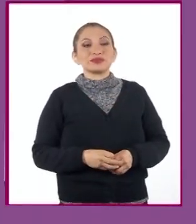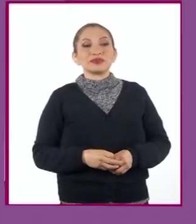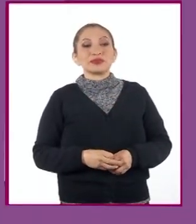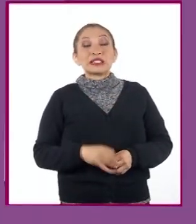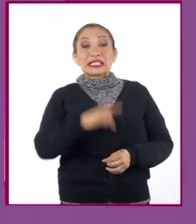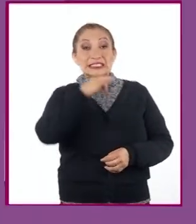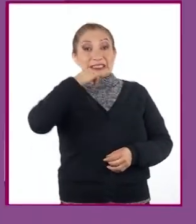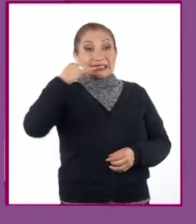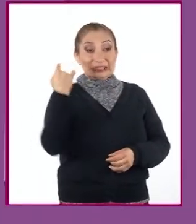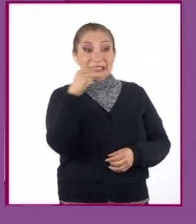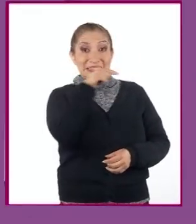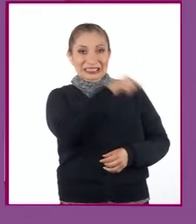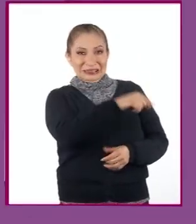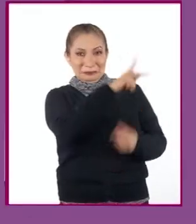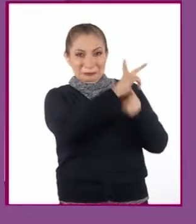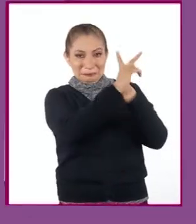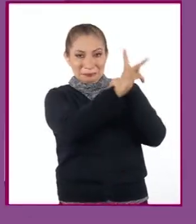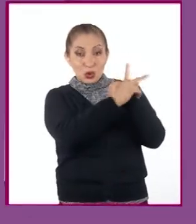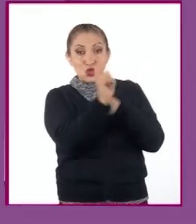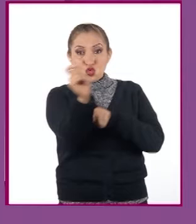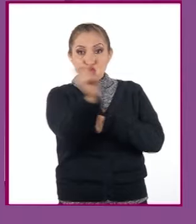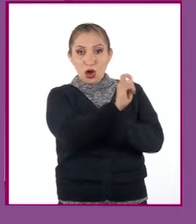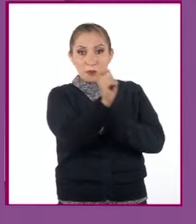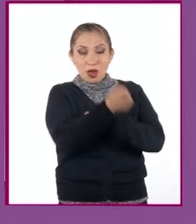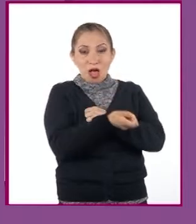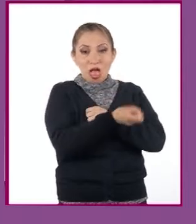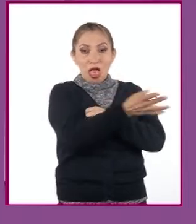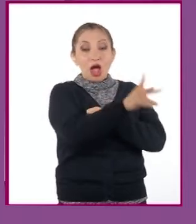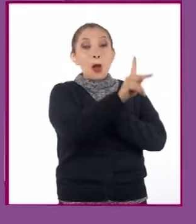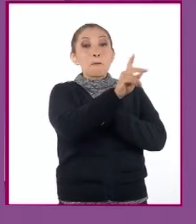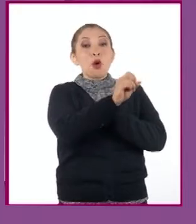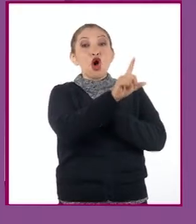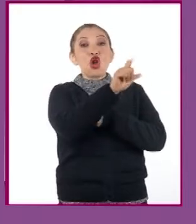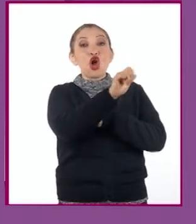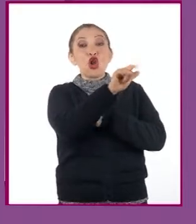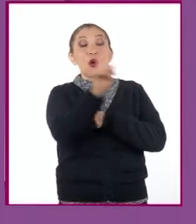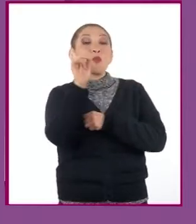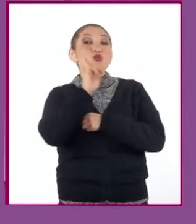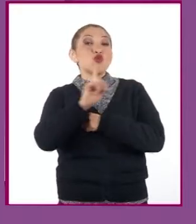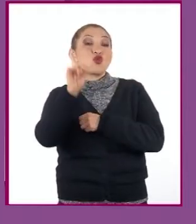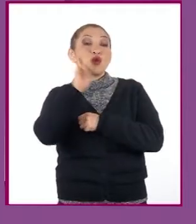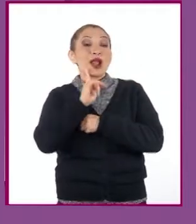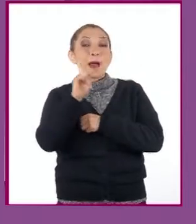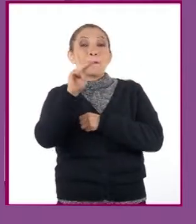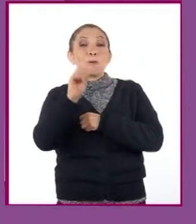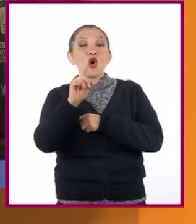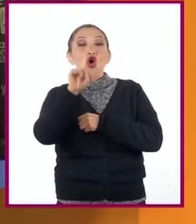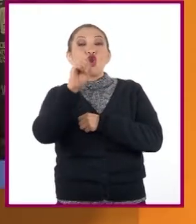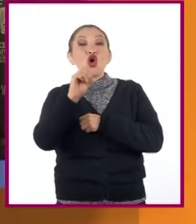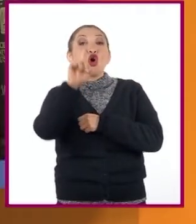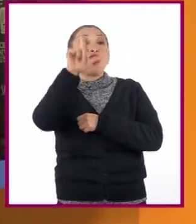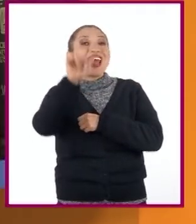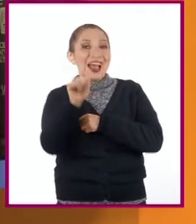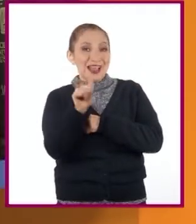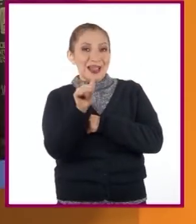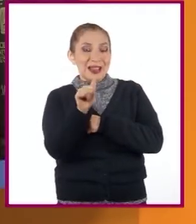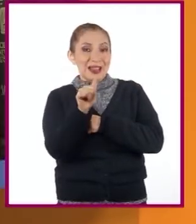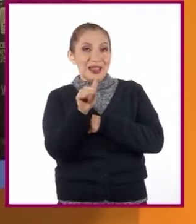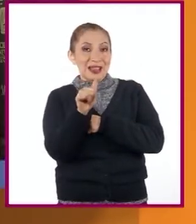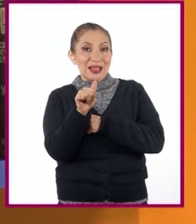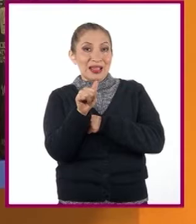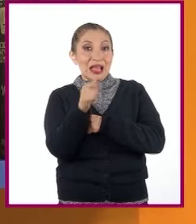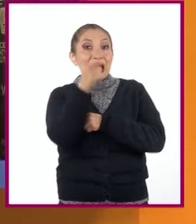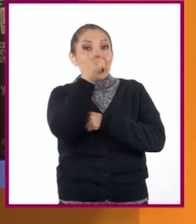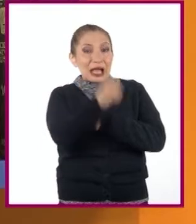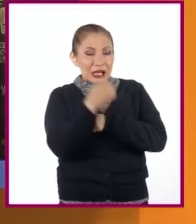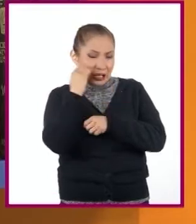En Chile, por ejemplo, un novio es un pololo y una novia una polola. En la